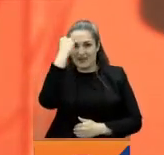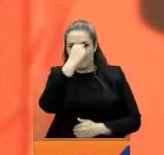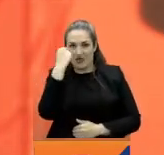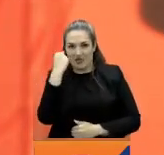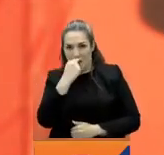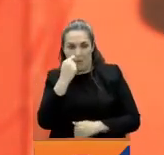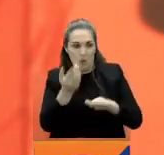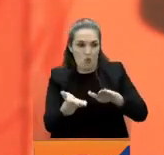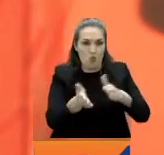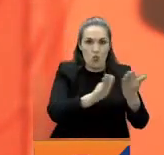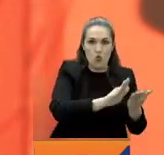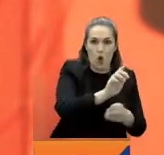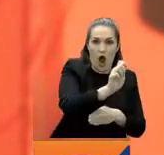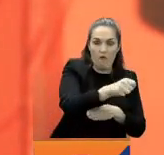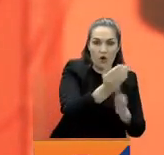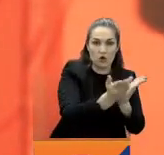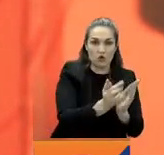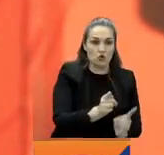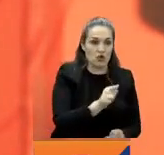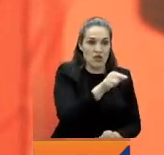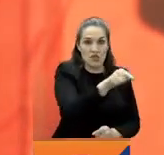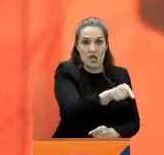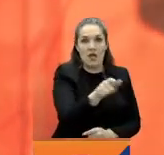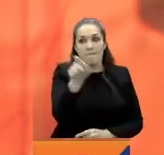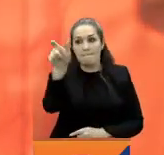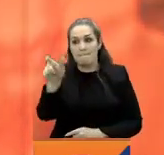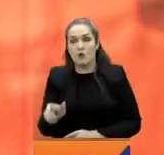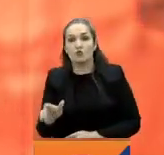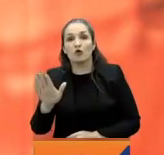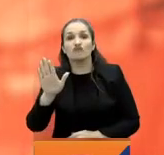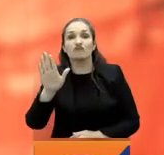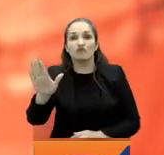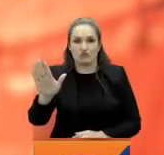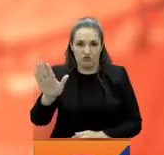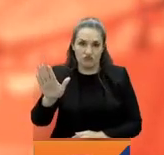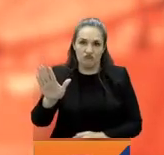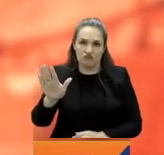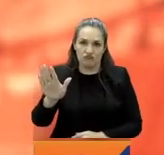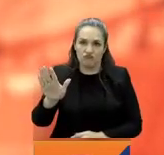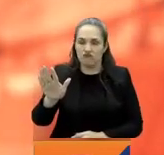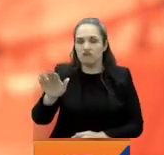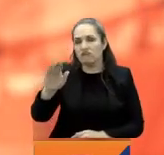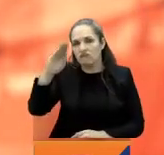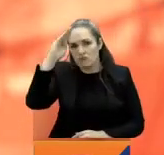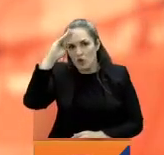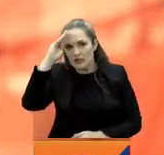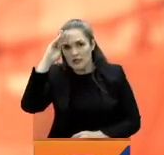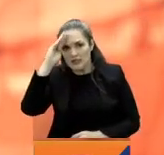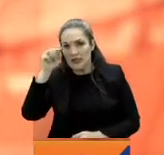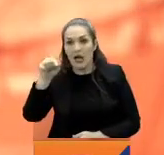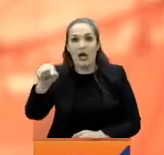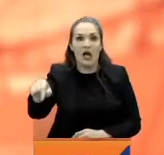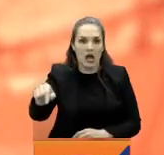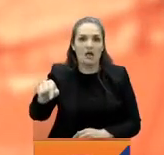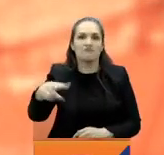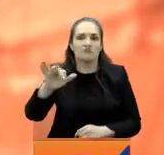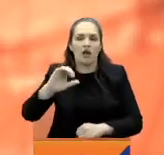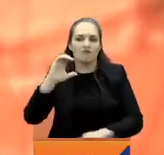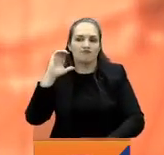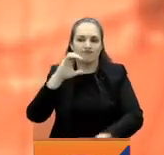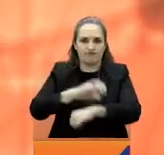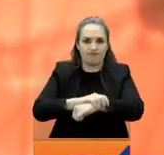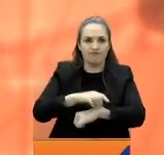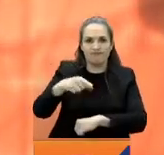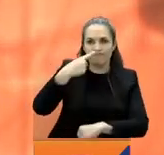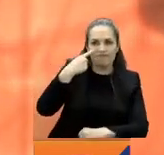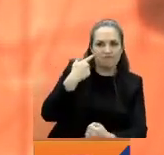preacuerdo con la fiscalía que hizo el patrullero Lloreda, se había acordado una pena de 20 años de prisión, la cual estaba pendiente de